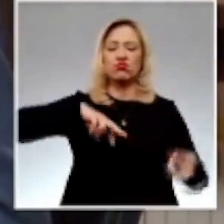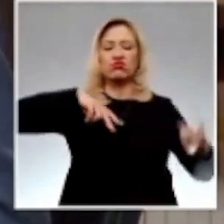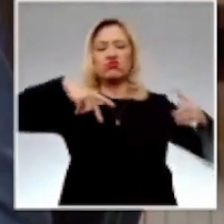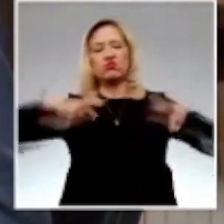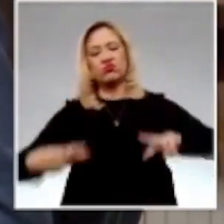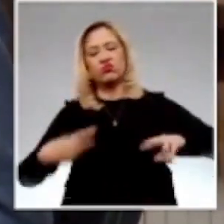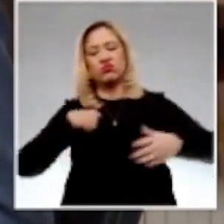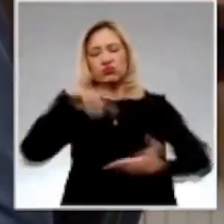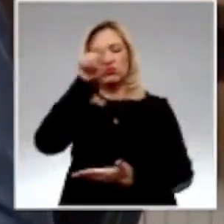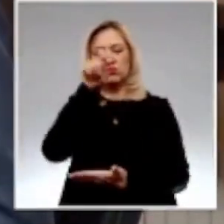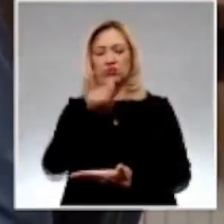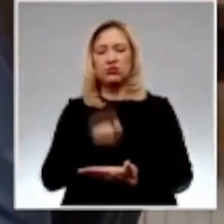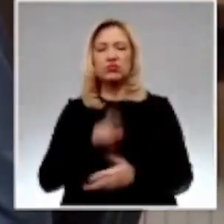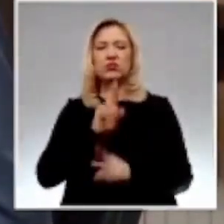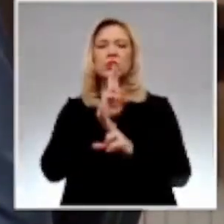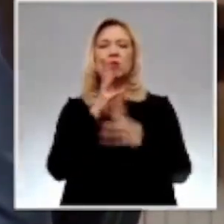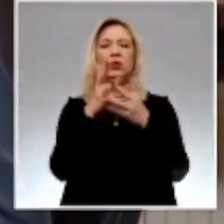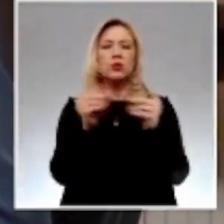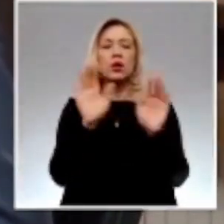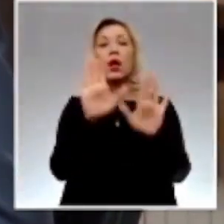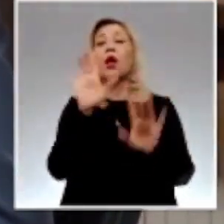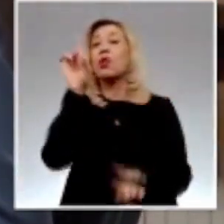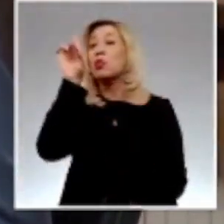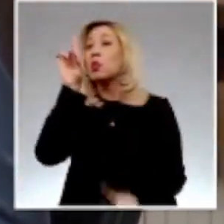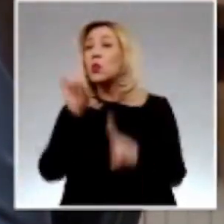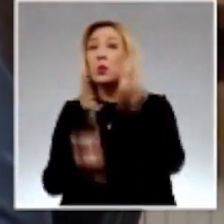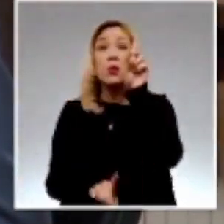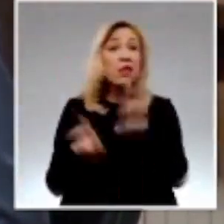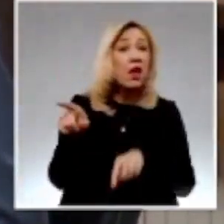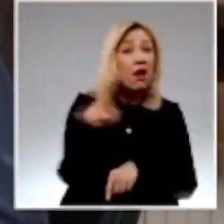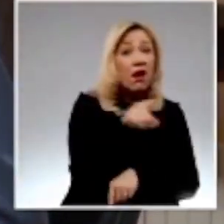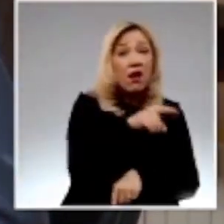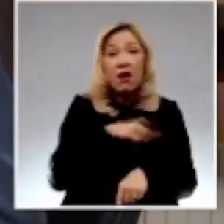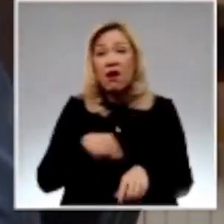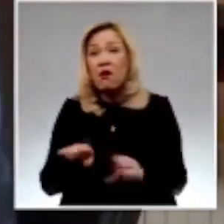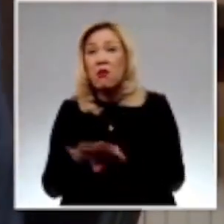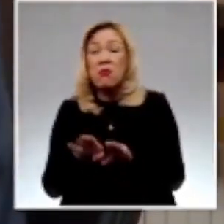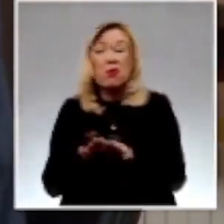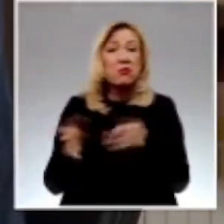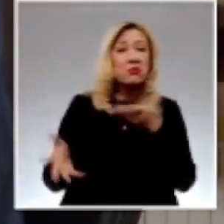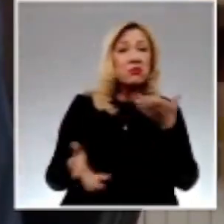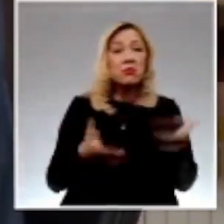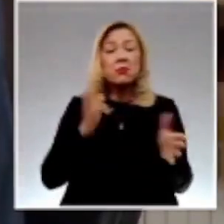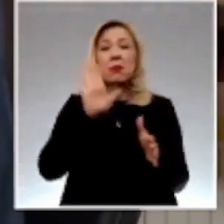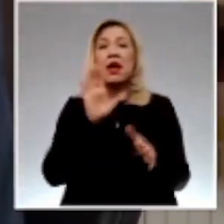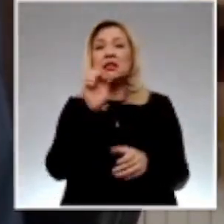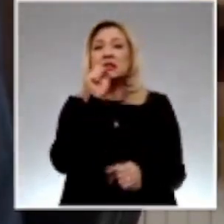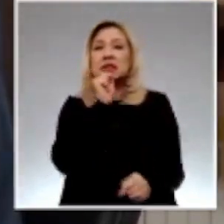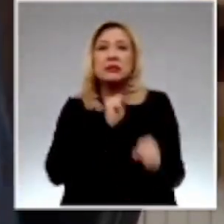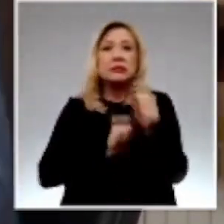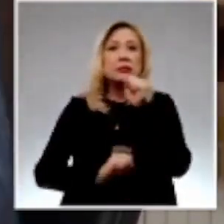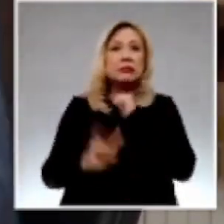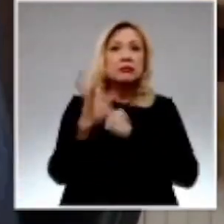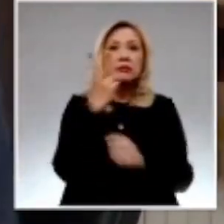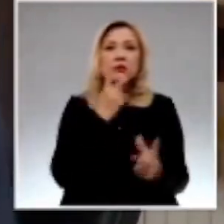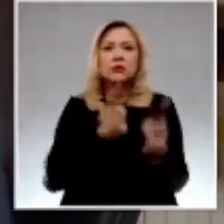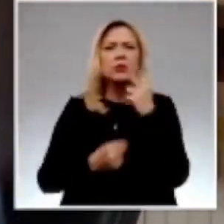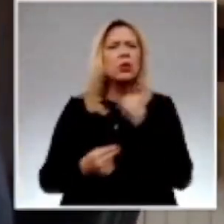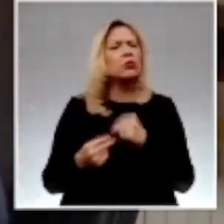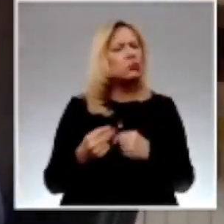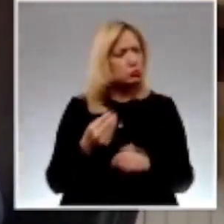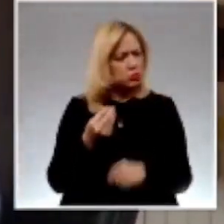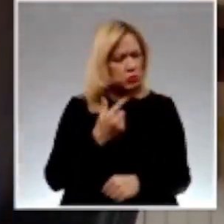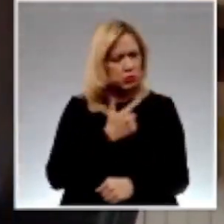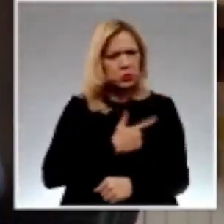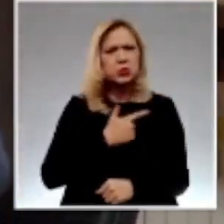caso de duda Y a fin de evitar rumores teorías de la conspiración o chismes con muchísimo gusto cambio mi proyecto para